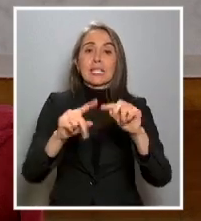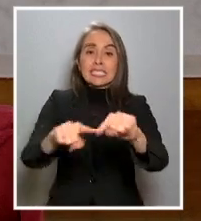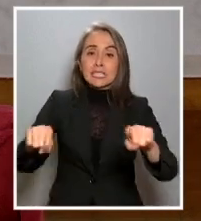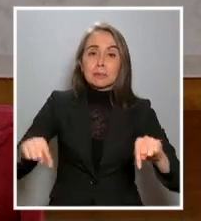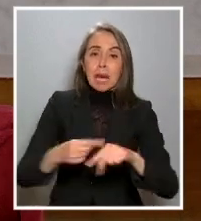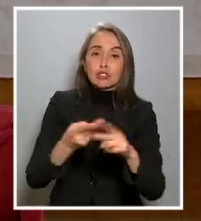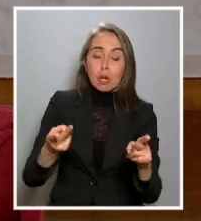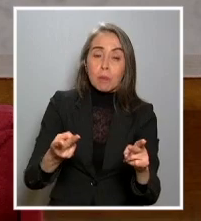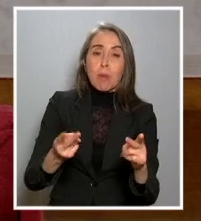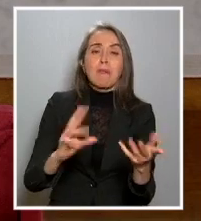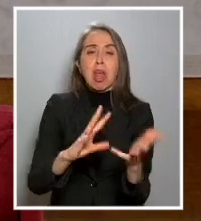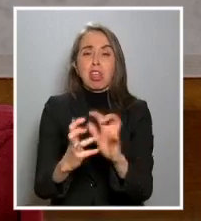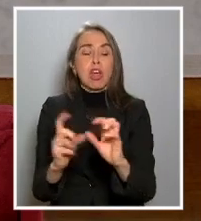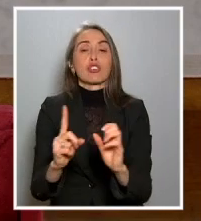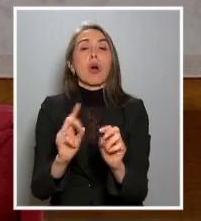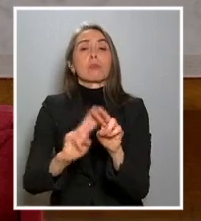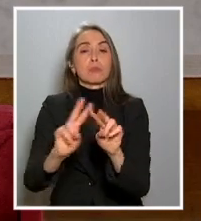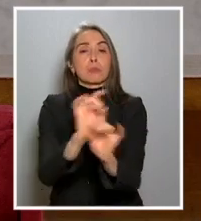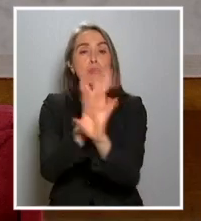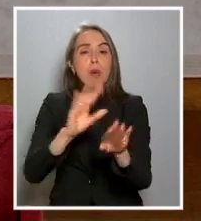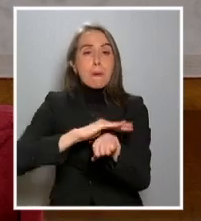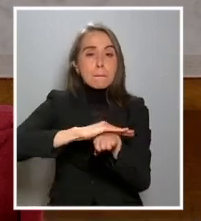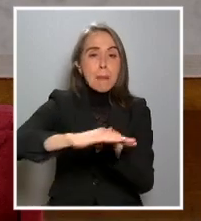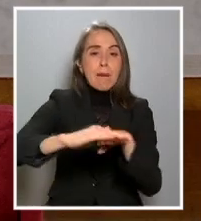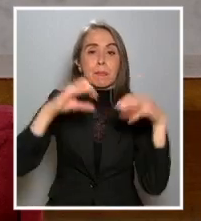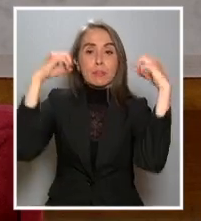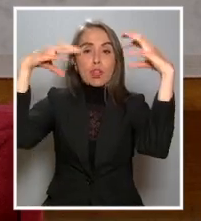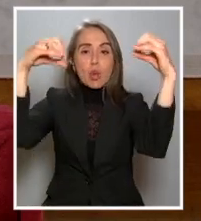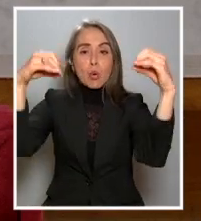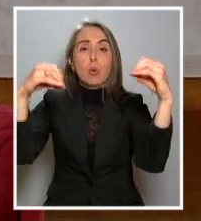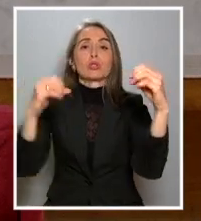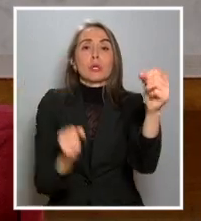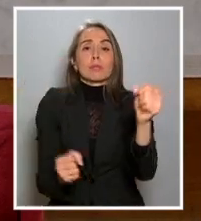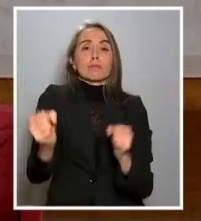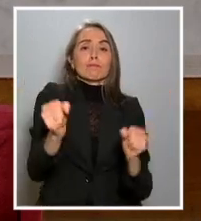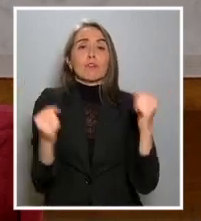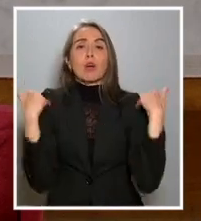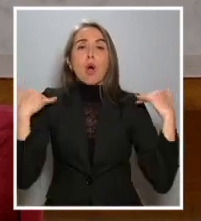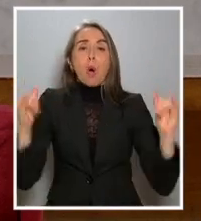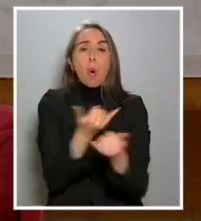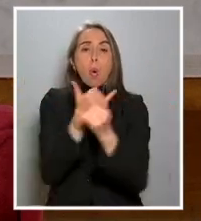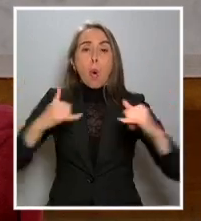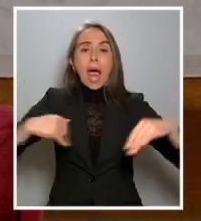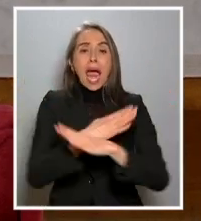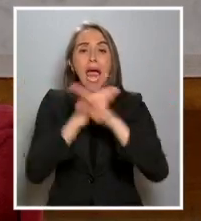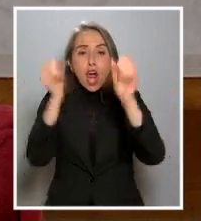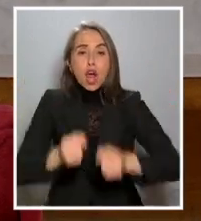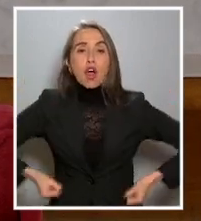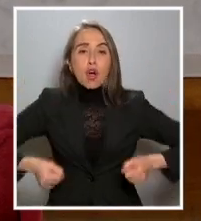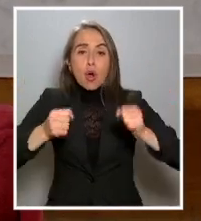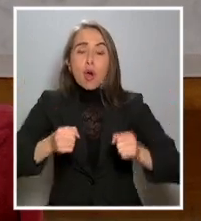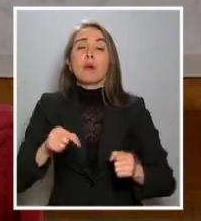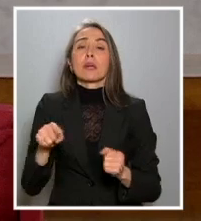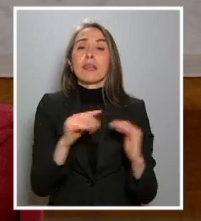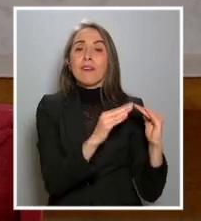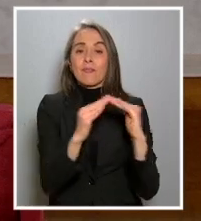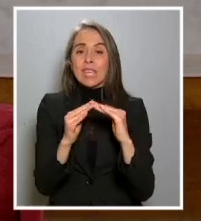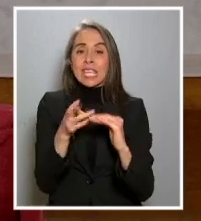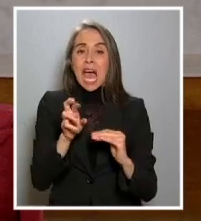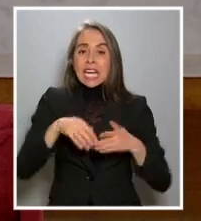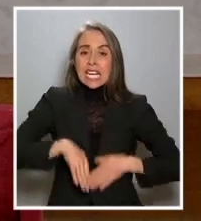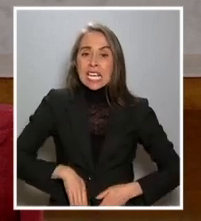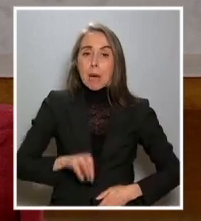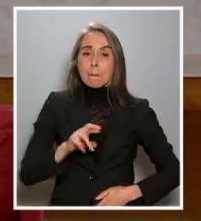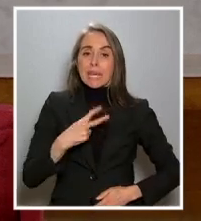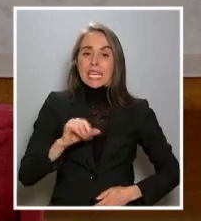públicos y habilitar luminarias, pavimentos, zonas de juego y de ejercicio. Un ejemplo de ello es la Villa Renacer en Peralillo o la